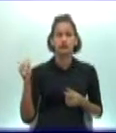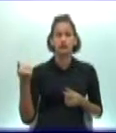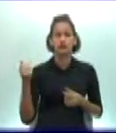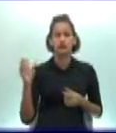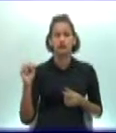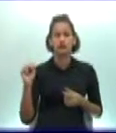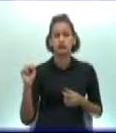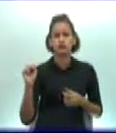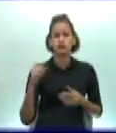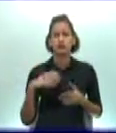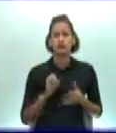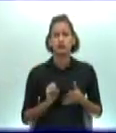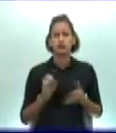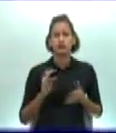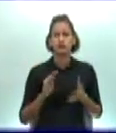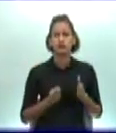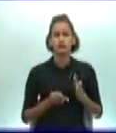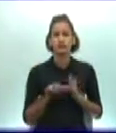Cuba.